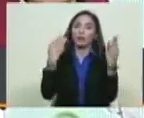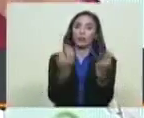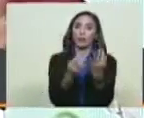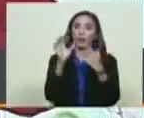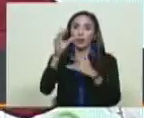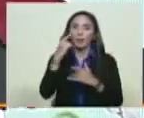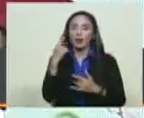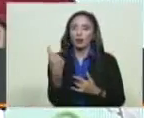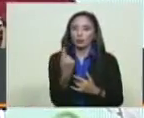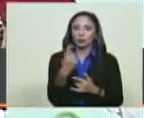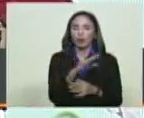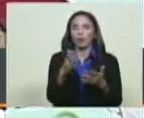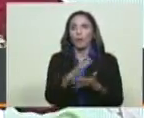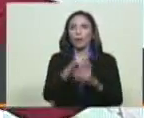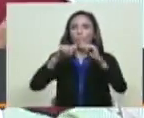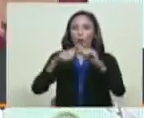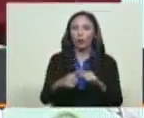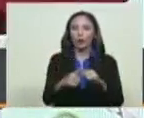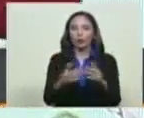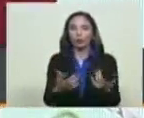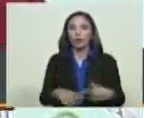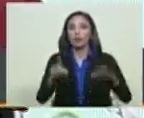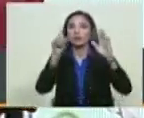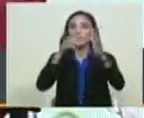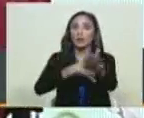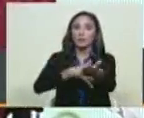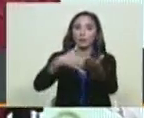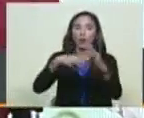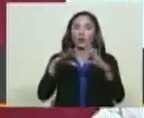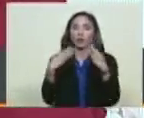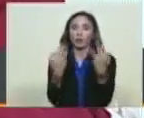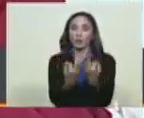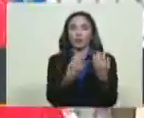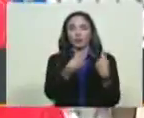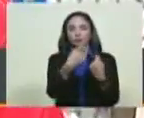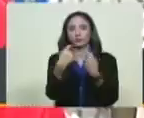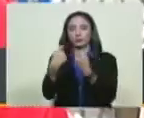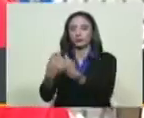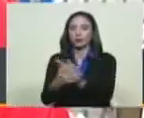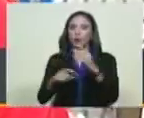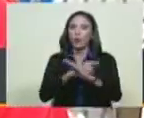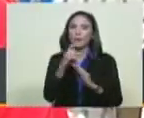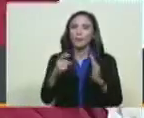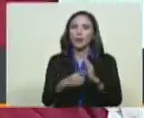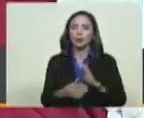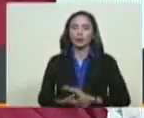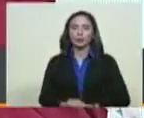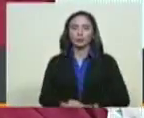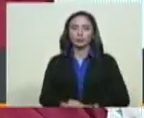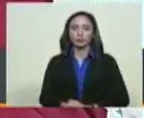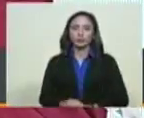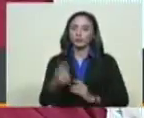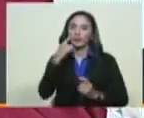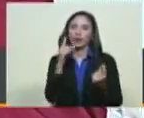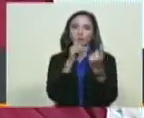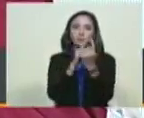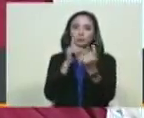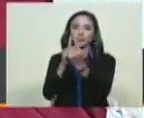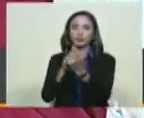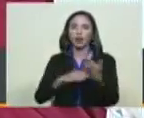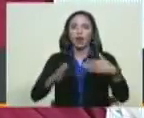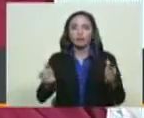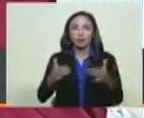víctor clark son 6 millones de hogares que atendemos con los clubs